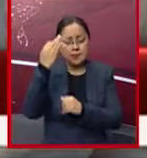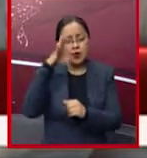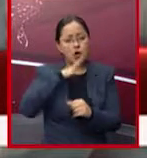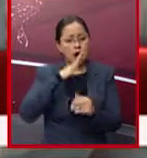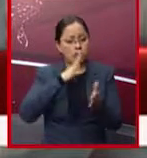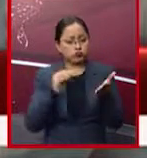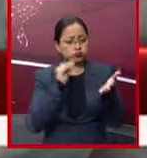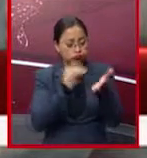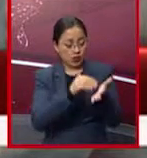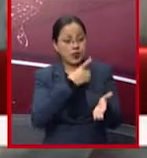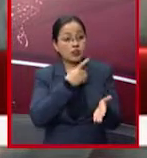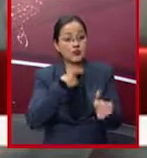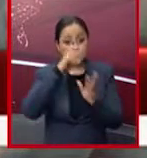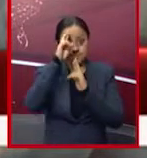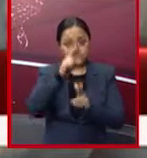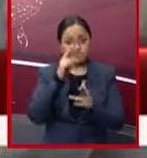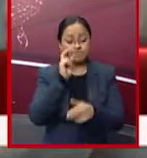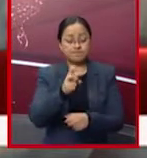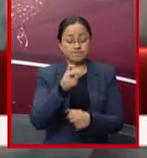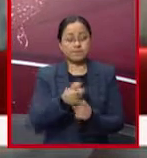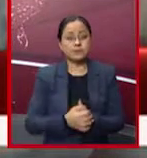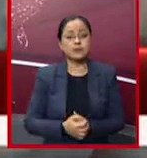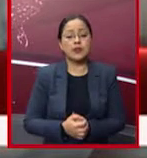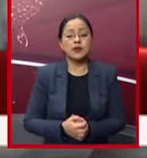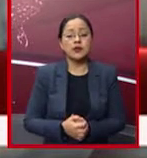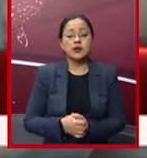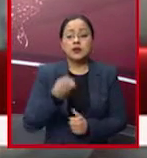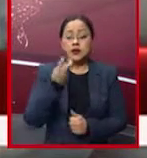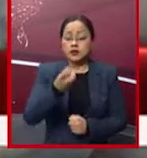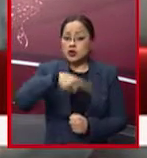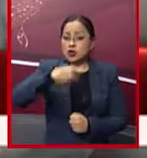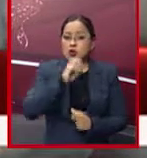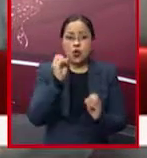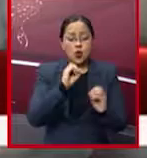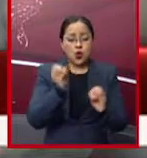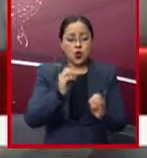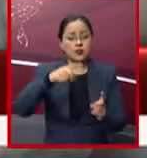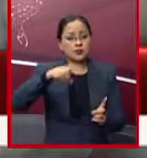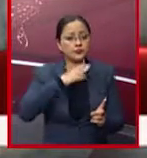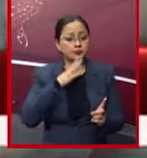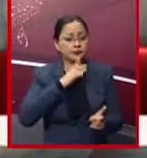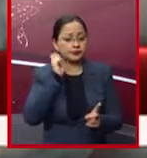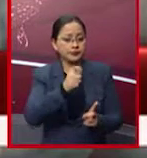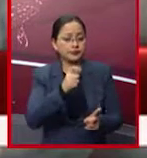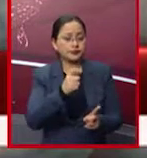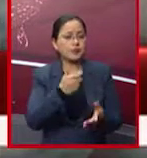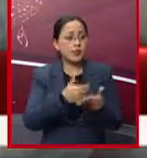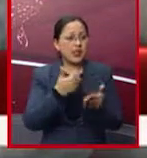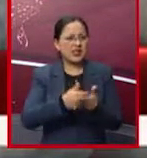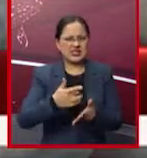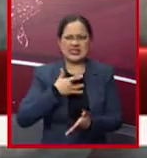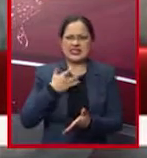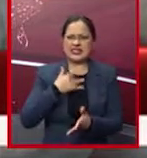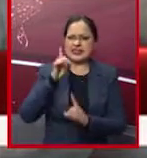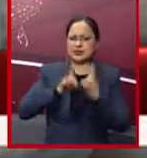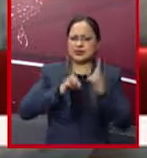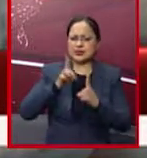que respetar y no fue así. Se aprueba de manera sospechosa